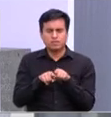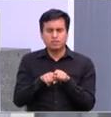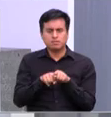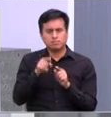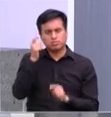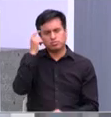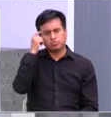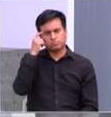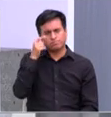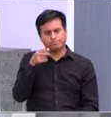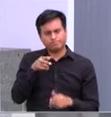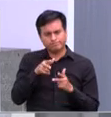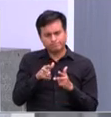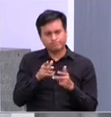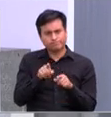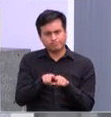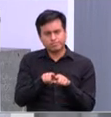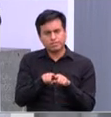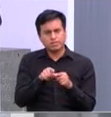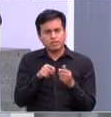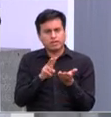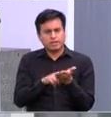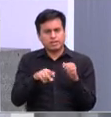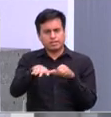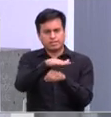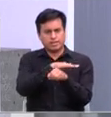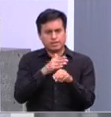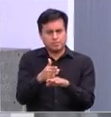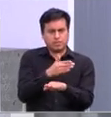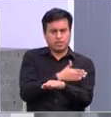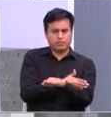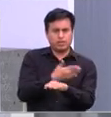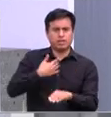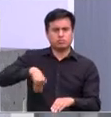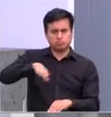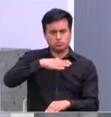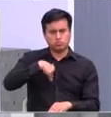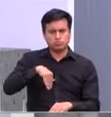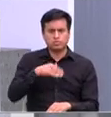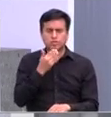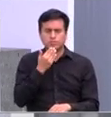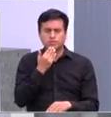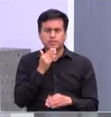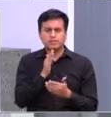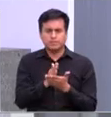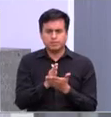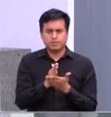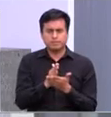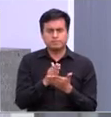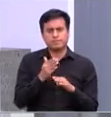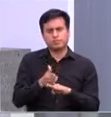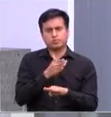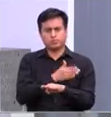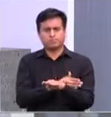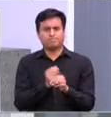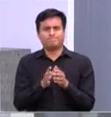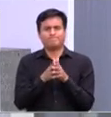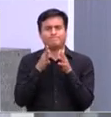de que dependemos de una realidad previa a nosotros, que debe ser ante todo